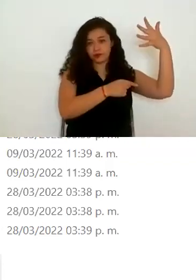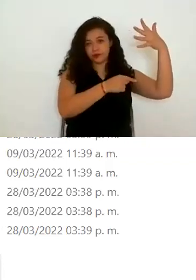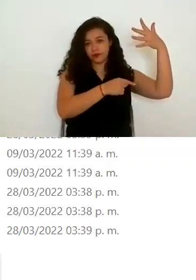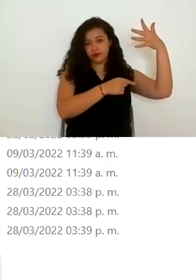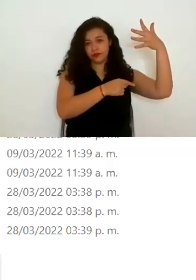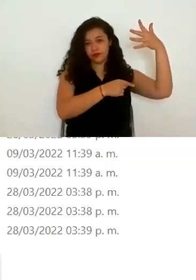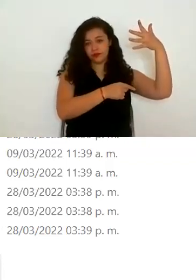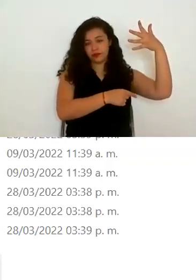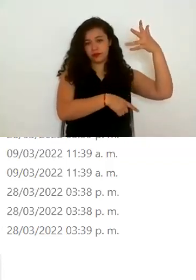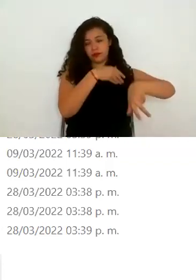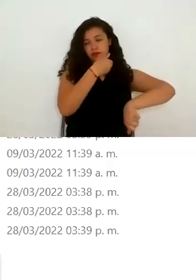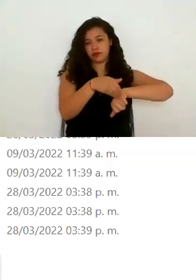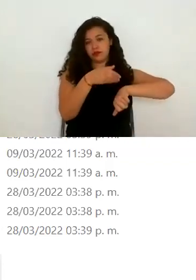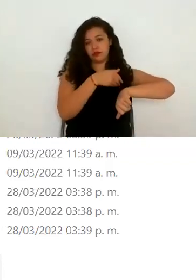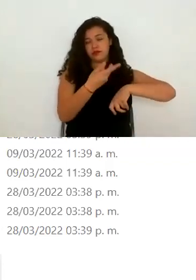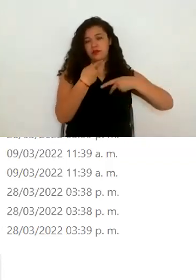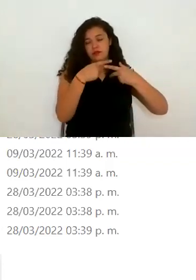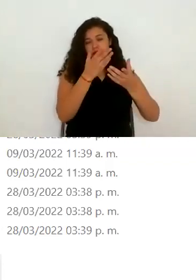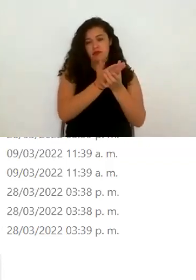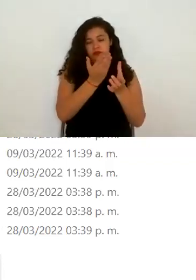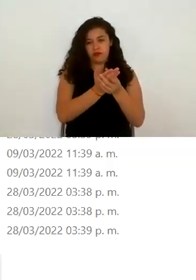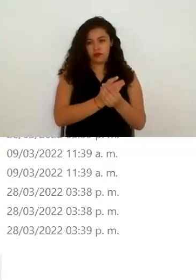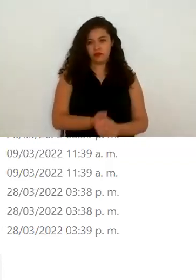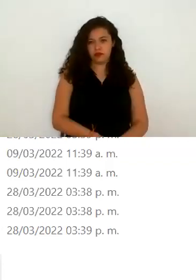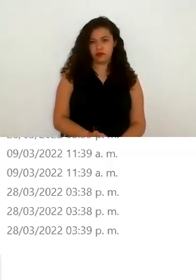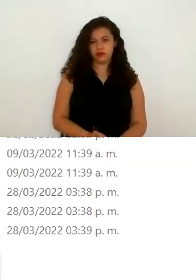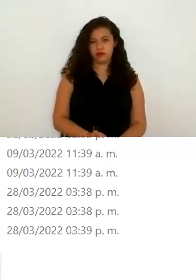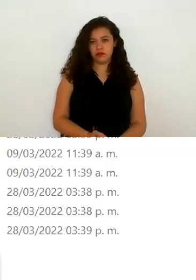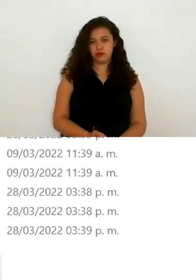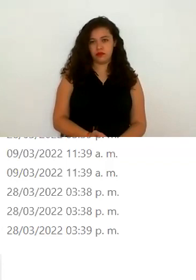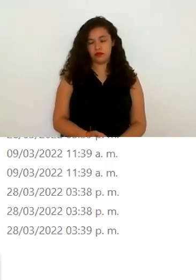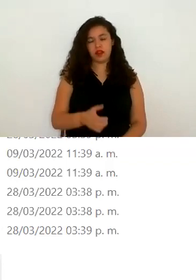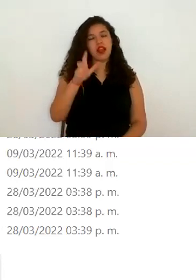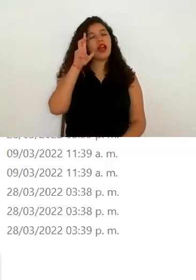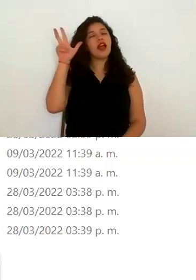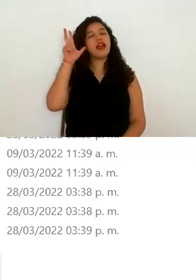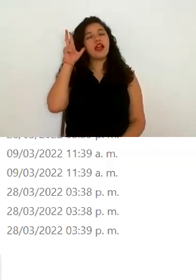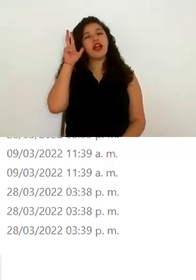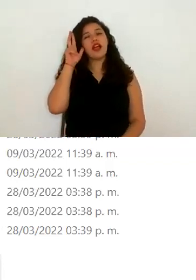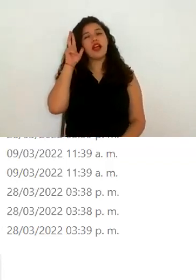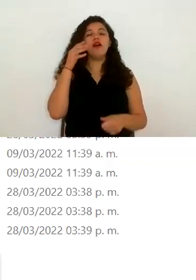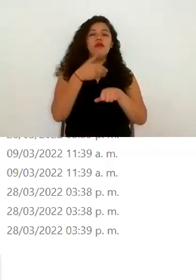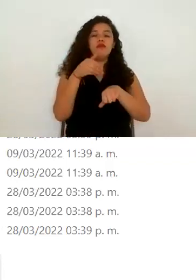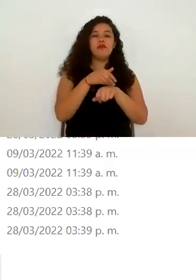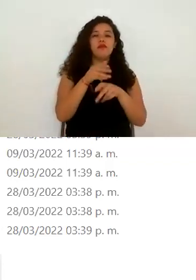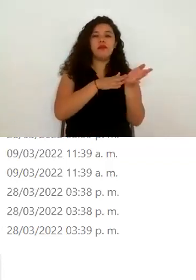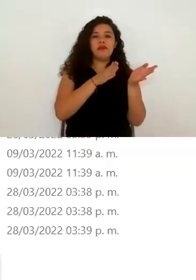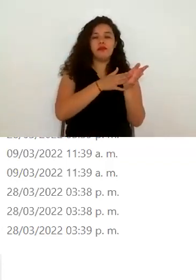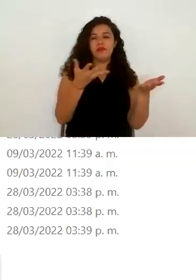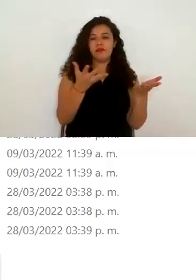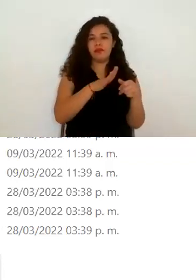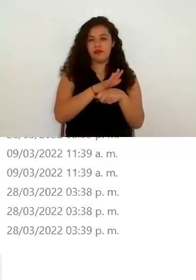por número de expediente. Ayer, antier hacíamos el ejercicio de cómo asigno el número de expediente. Entonces,